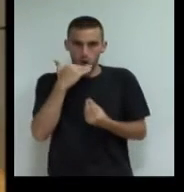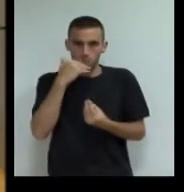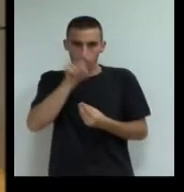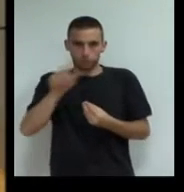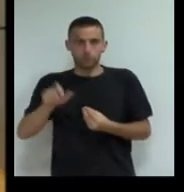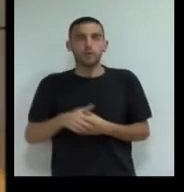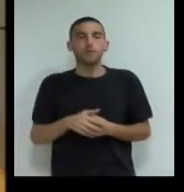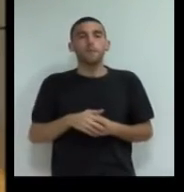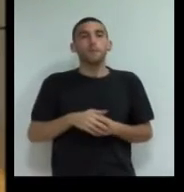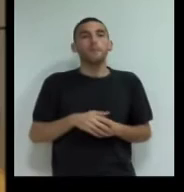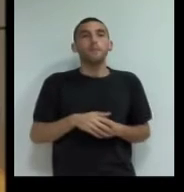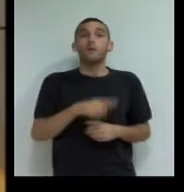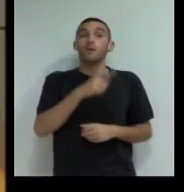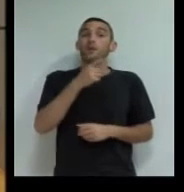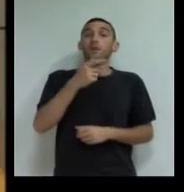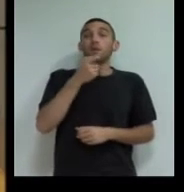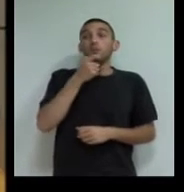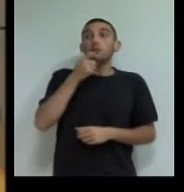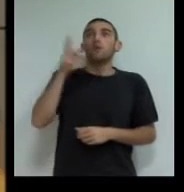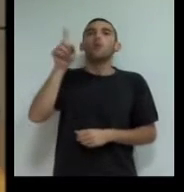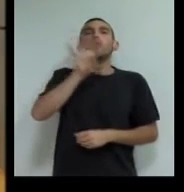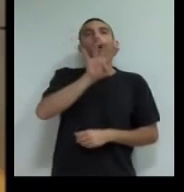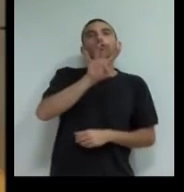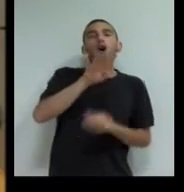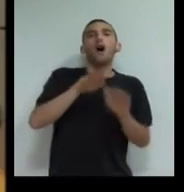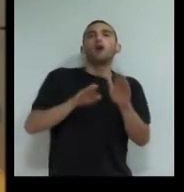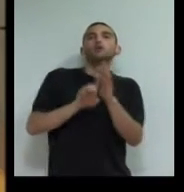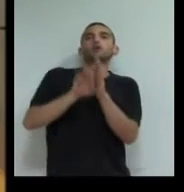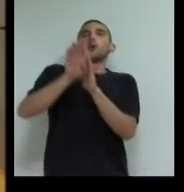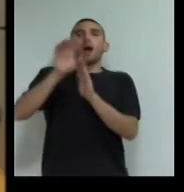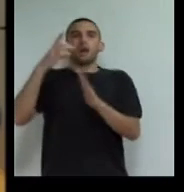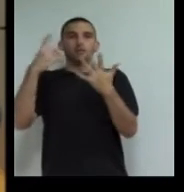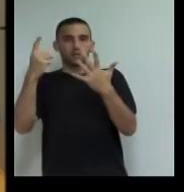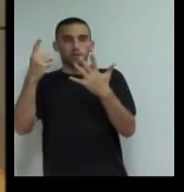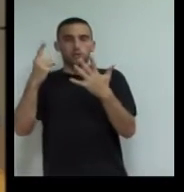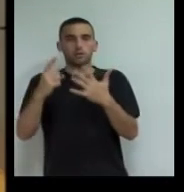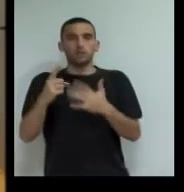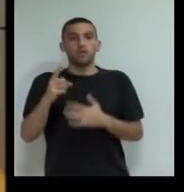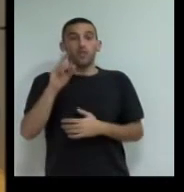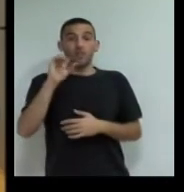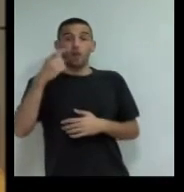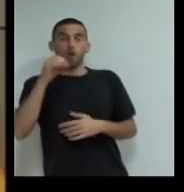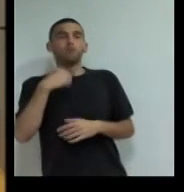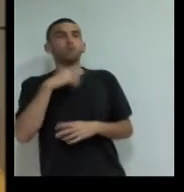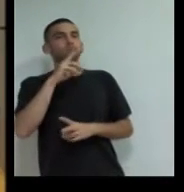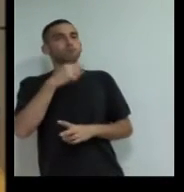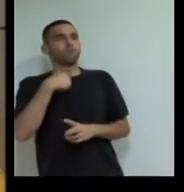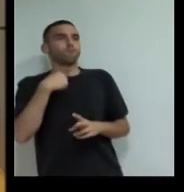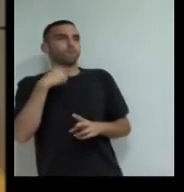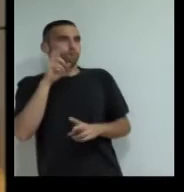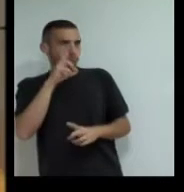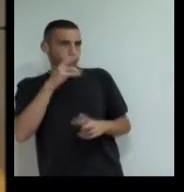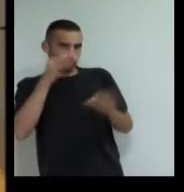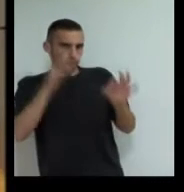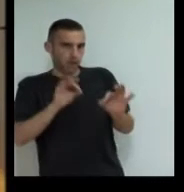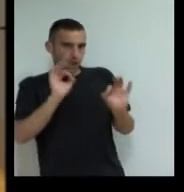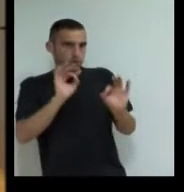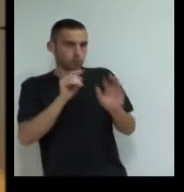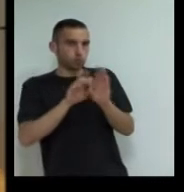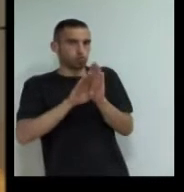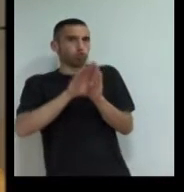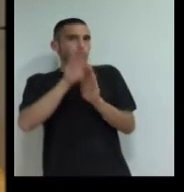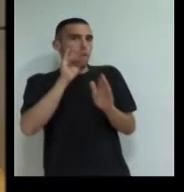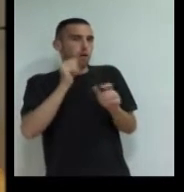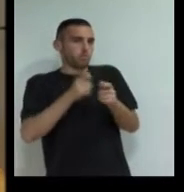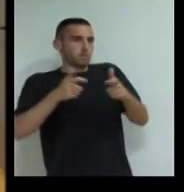8 o un 3 en nuestro caso, pero yo te lo confirmo que sí es así. Sí. No, nosotros hemos hecho alguna experiencia en